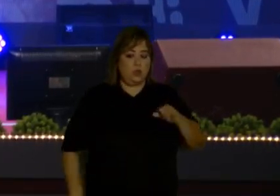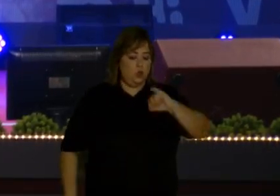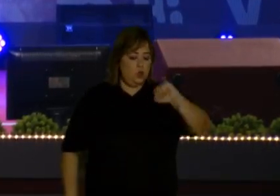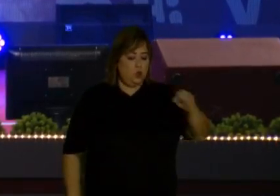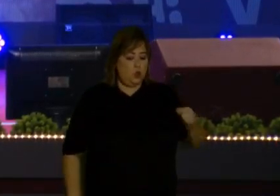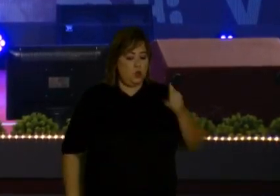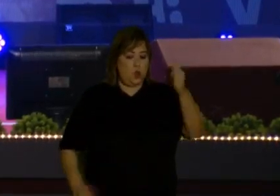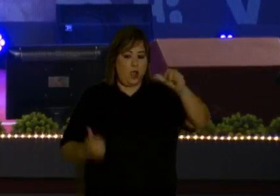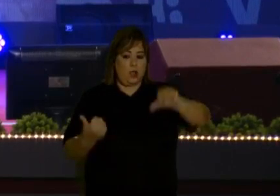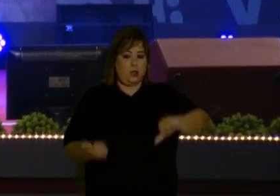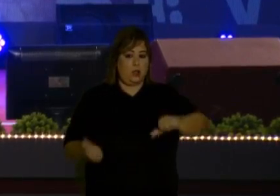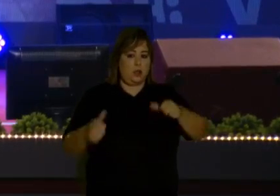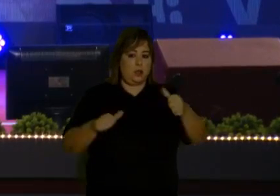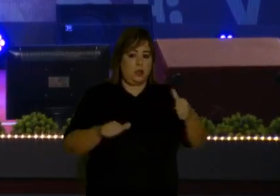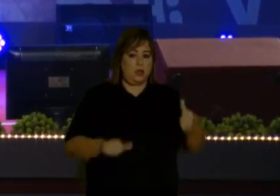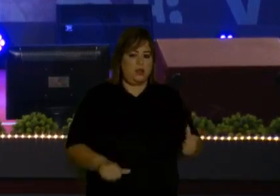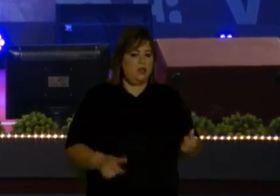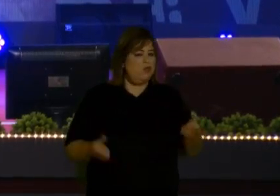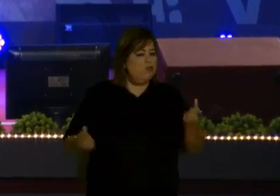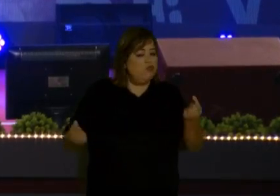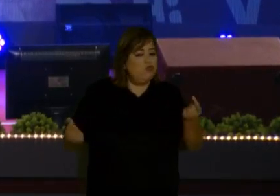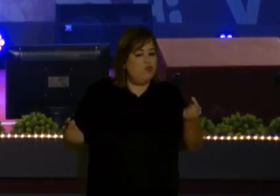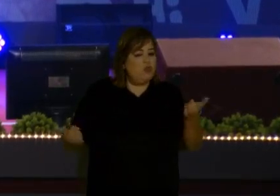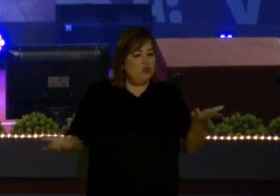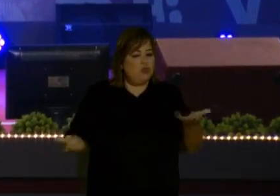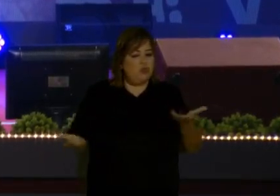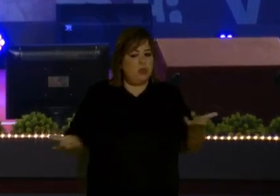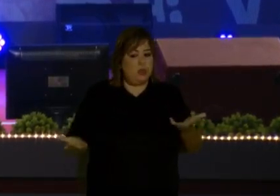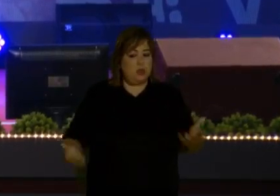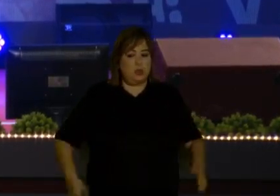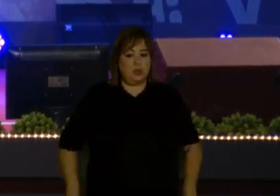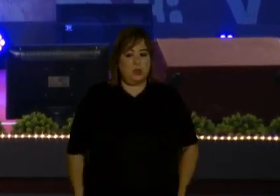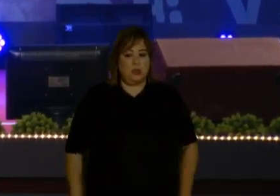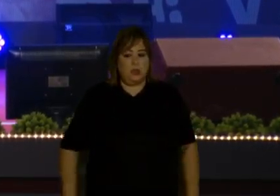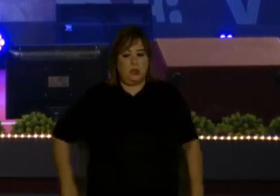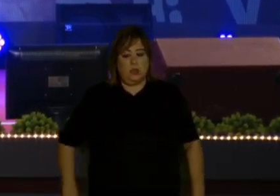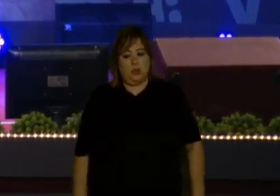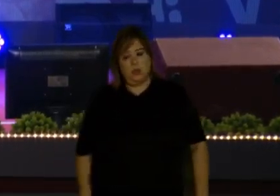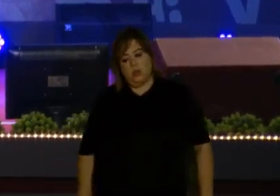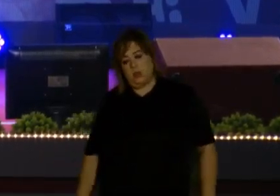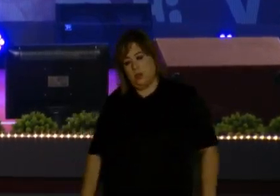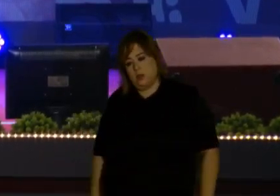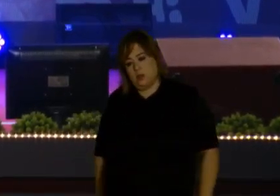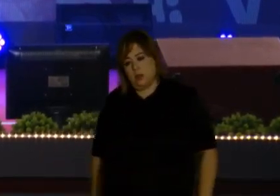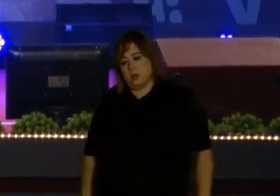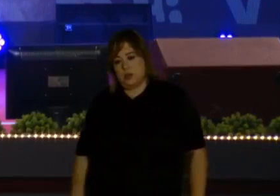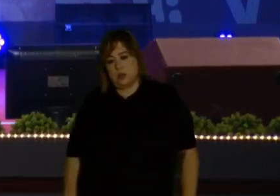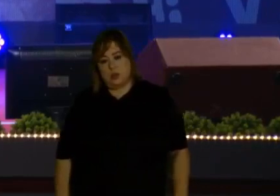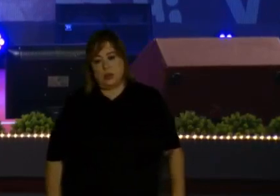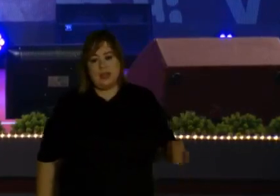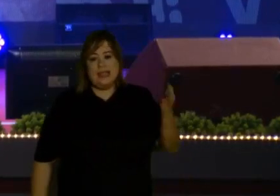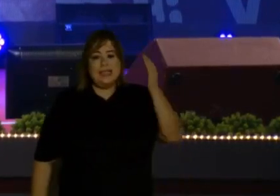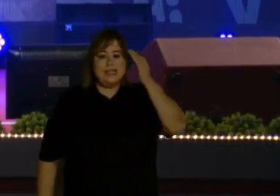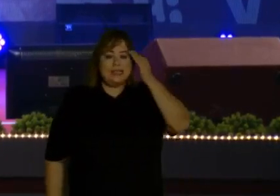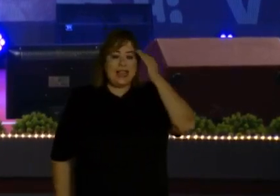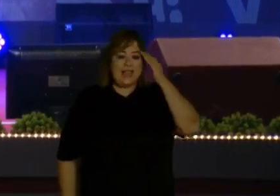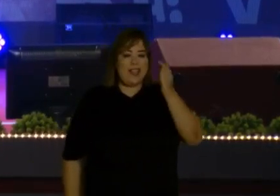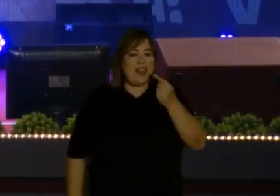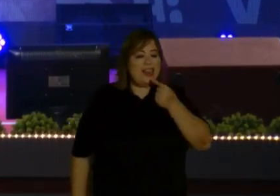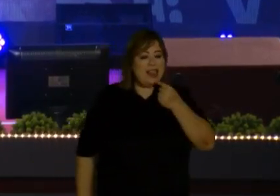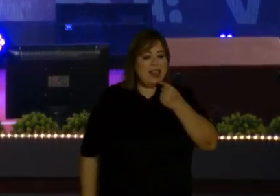la gente, ¿qué salieron a ver ustedes al desierto? ¿Una caña sacudida por el viento? Para saber lo que estaba quitando el